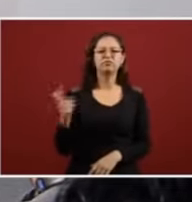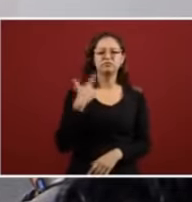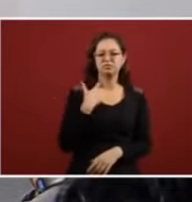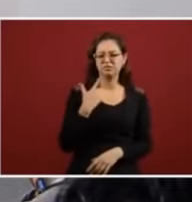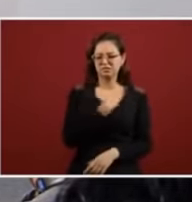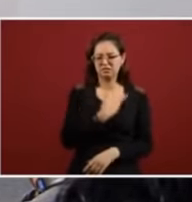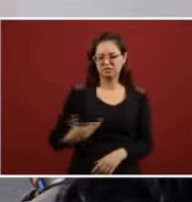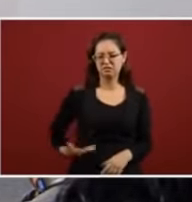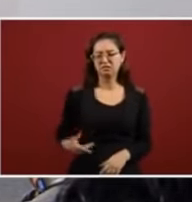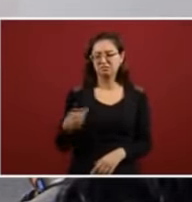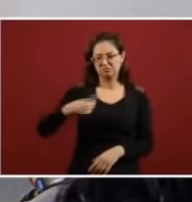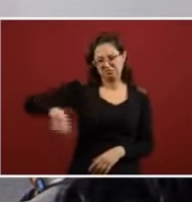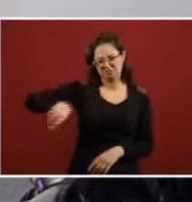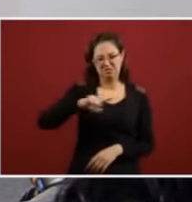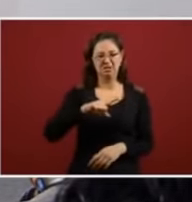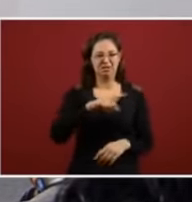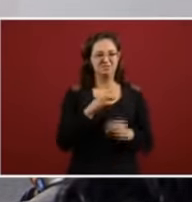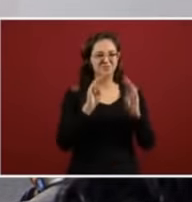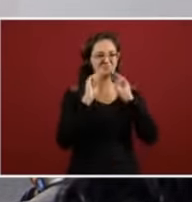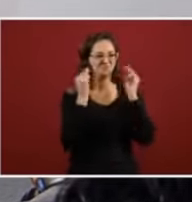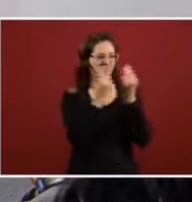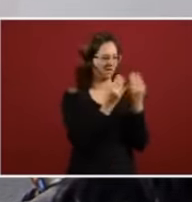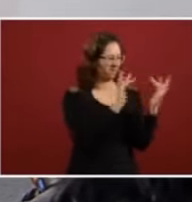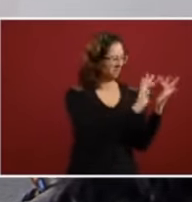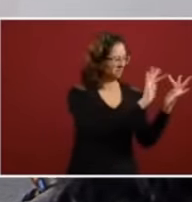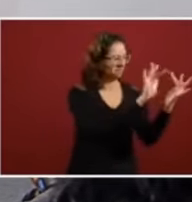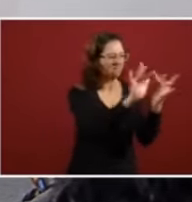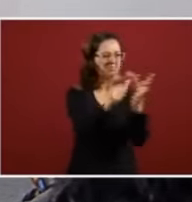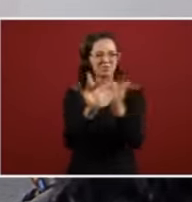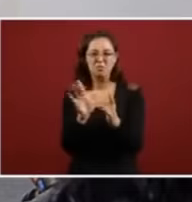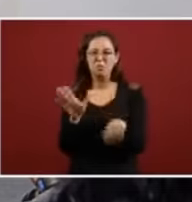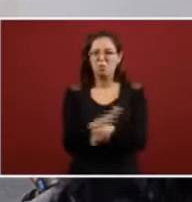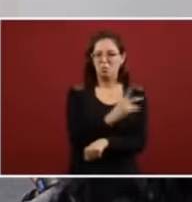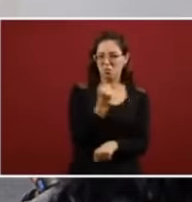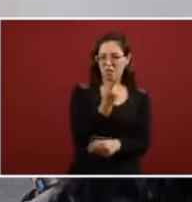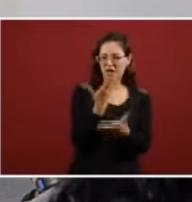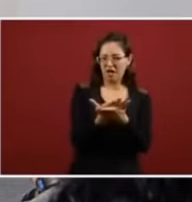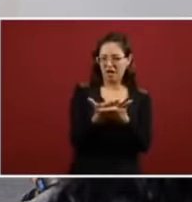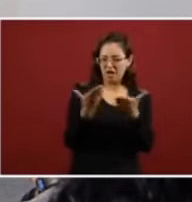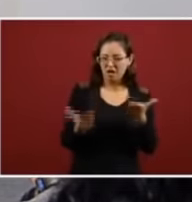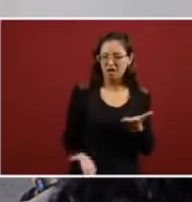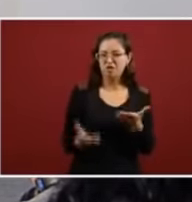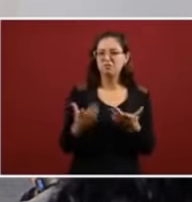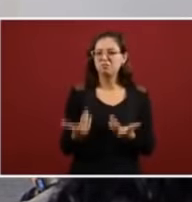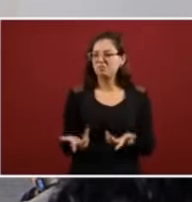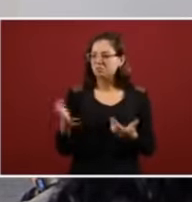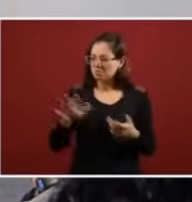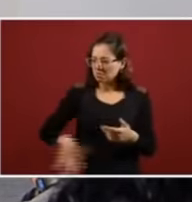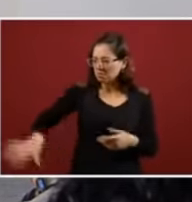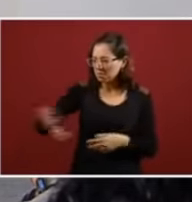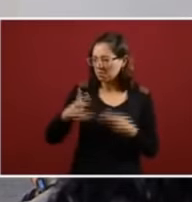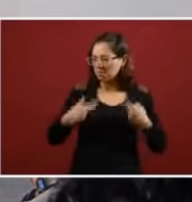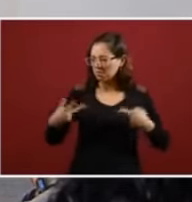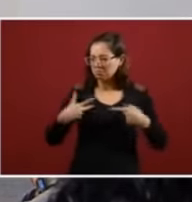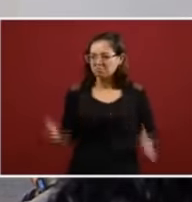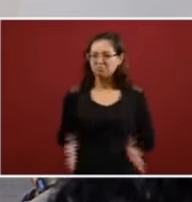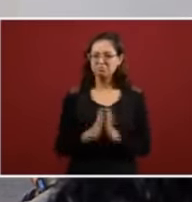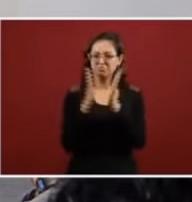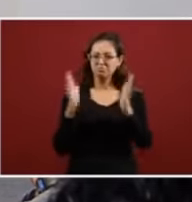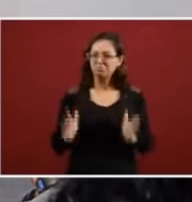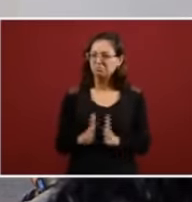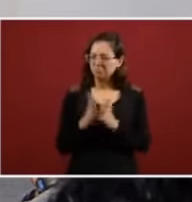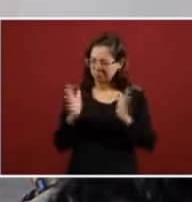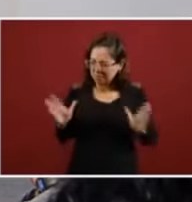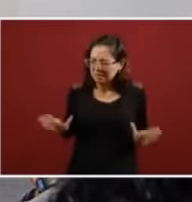relaciones con el crimen organizado porque en esta posibilidad que tiene méxico de desarrollar democracia participativa estamos